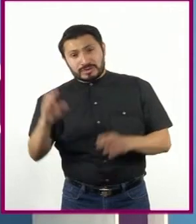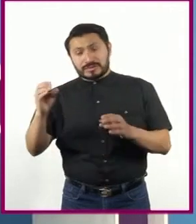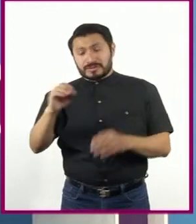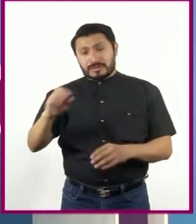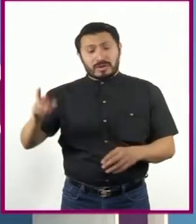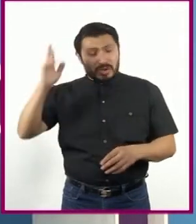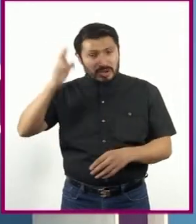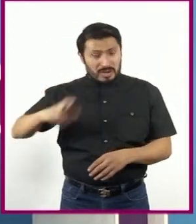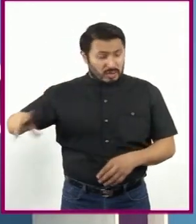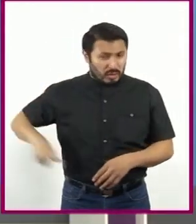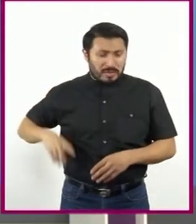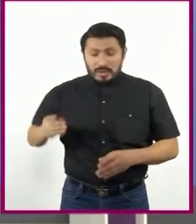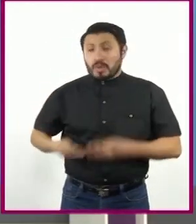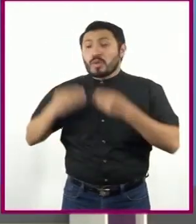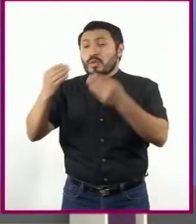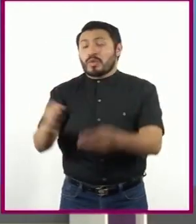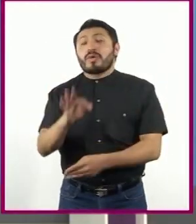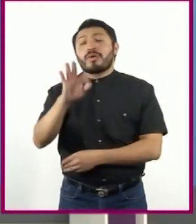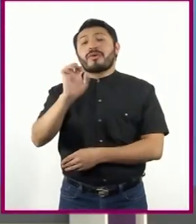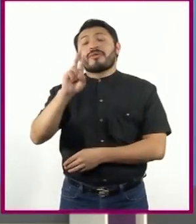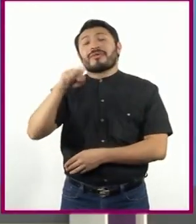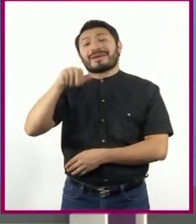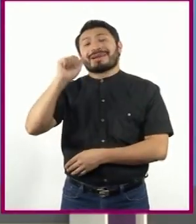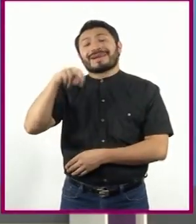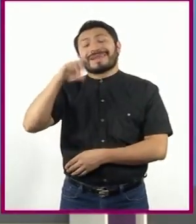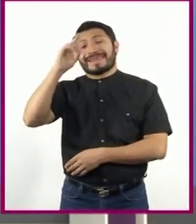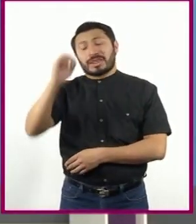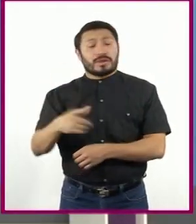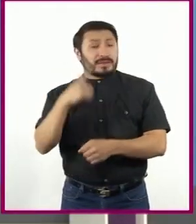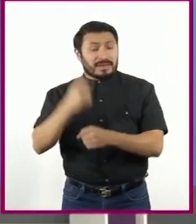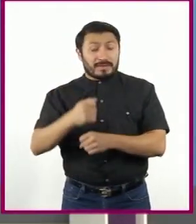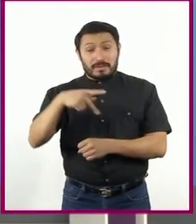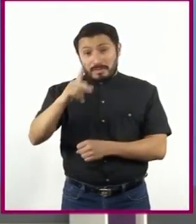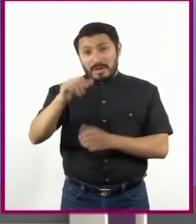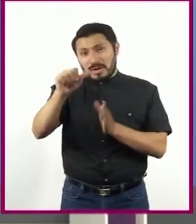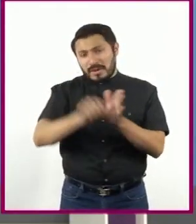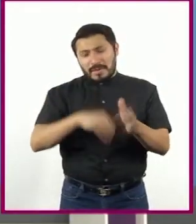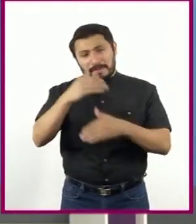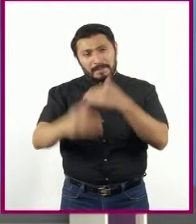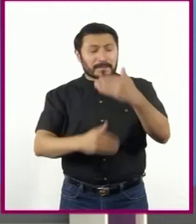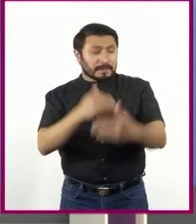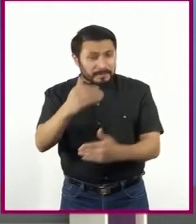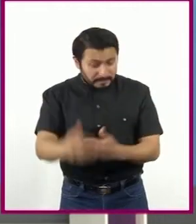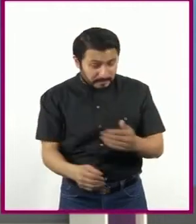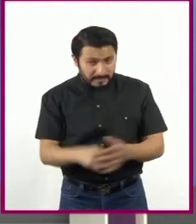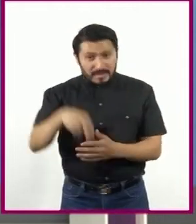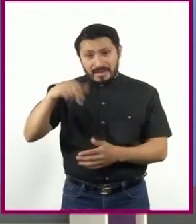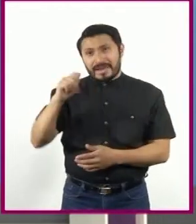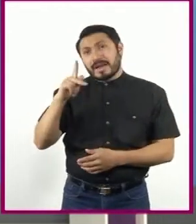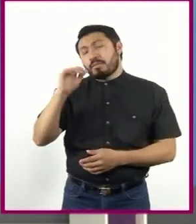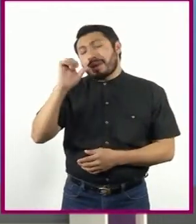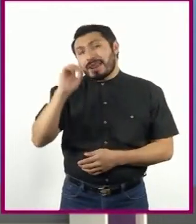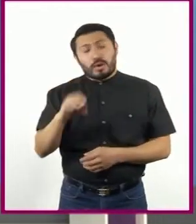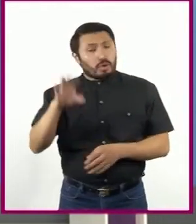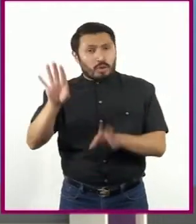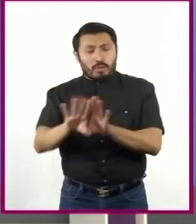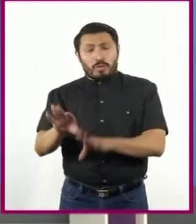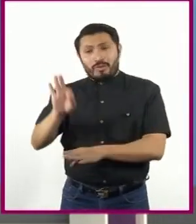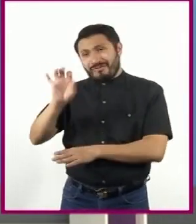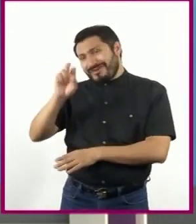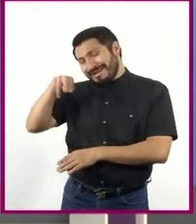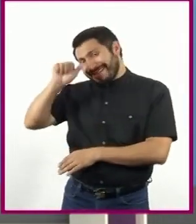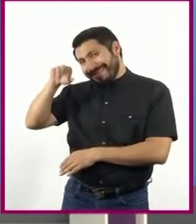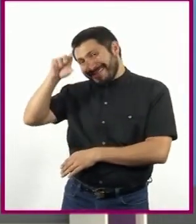hijo Fernando VII. Sin embargo, meses más tarde, Napoleón presionó a Fernando VII para